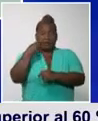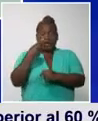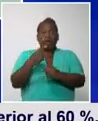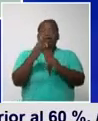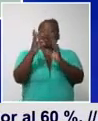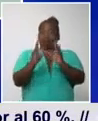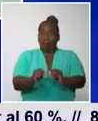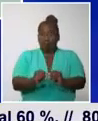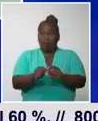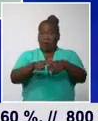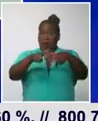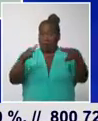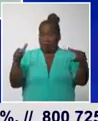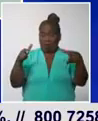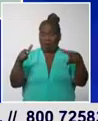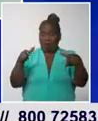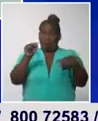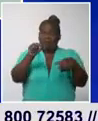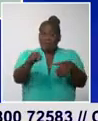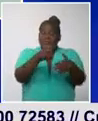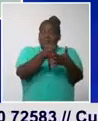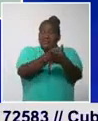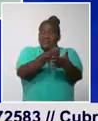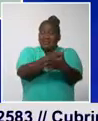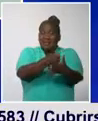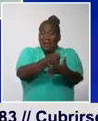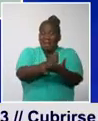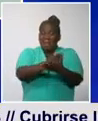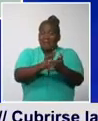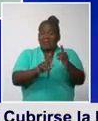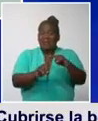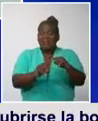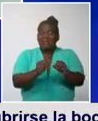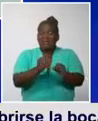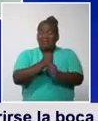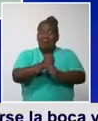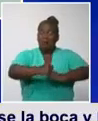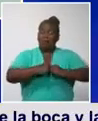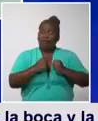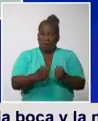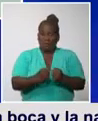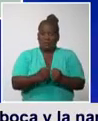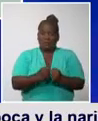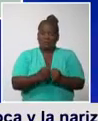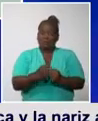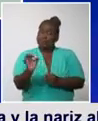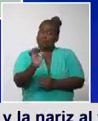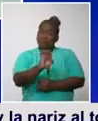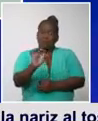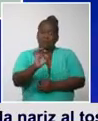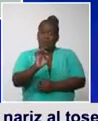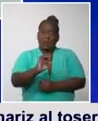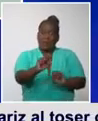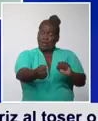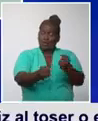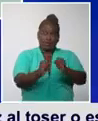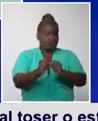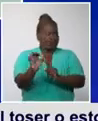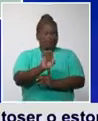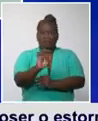transmisión que se está enfrentando en este territorio, pero que todavía no ha logrado su control.